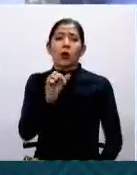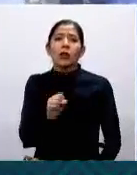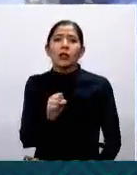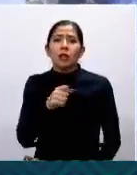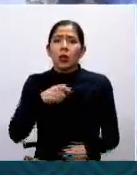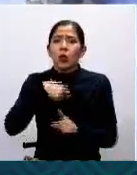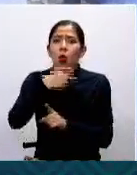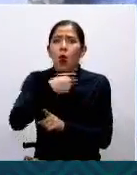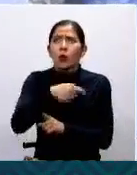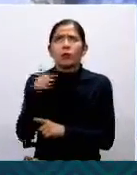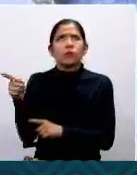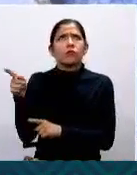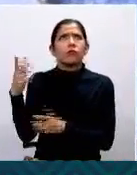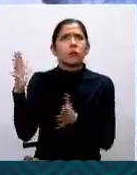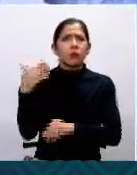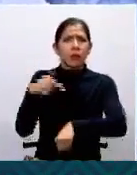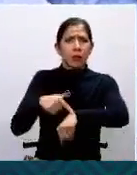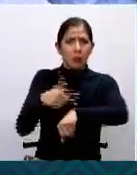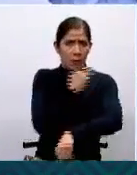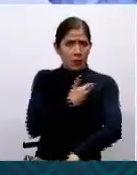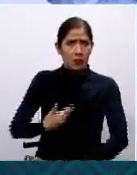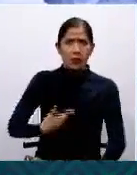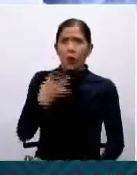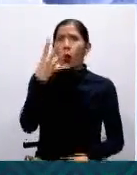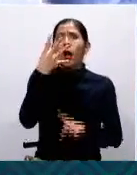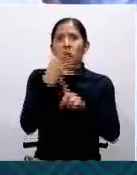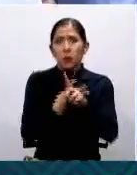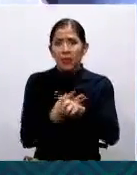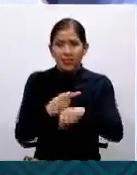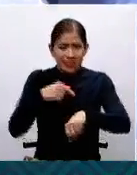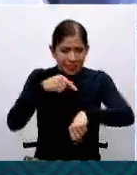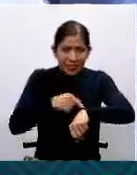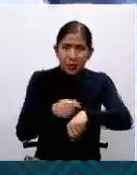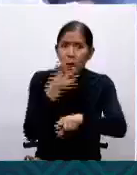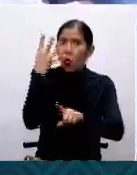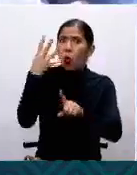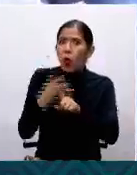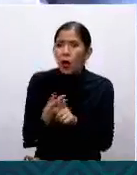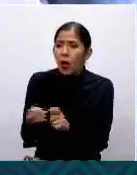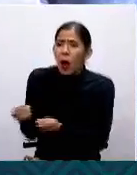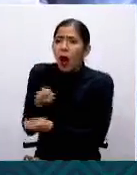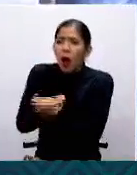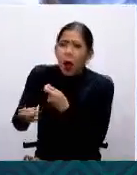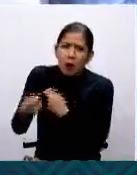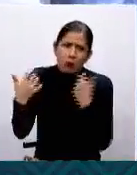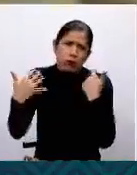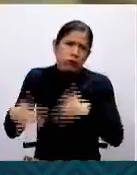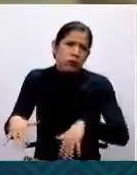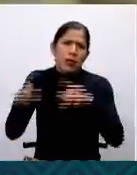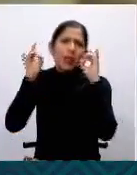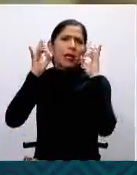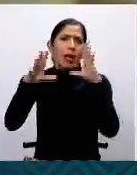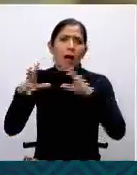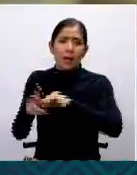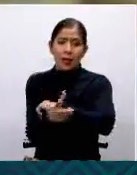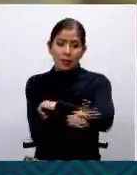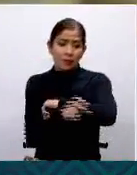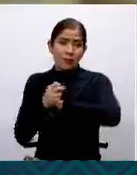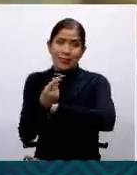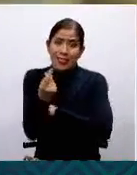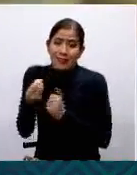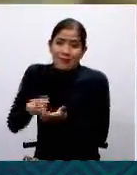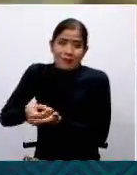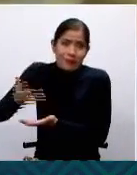estuvo. Pero en ese lapso hizo estragos, pues, ¿no? Se le ocurrió otros actos de corrupción, más el robo millonario. Al verse presionado,